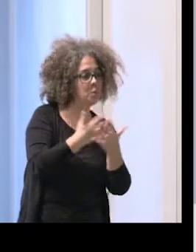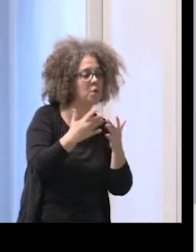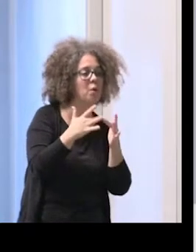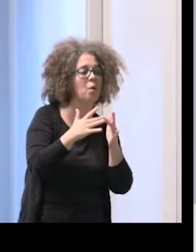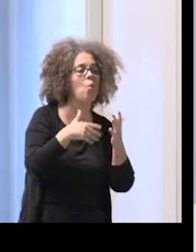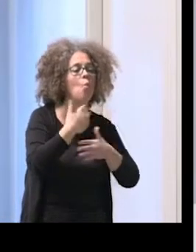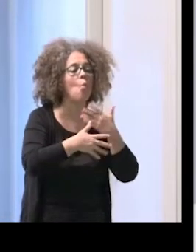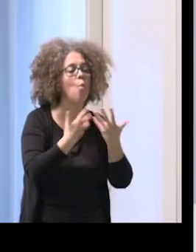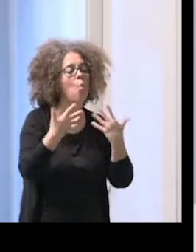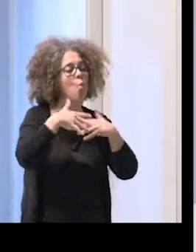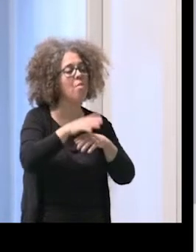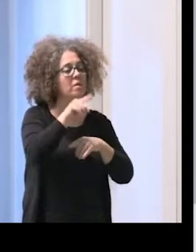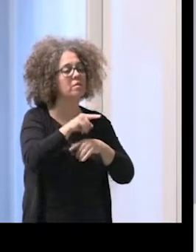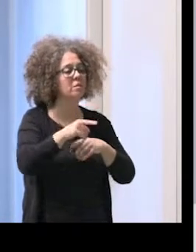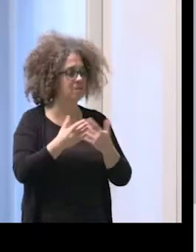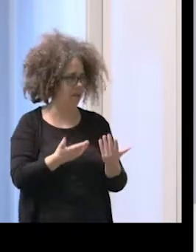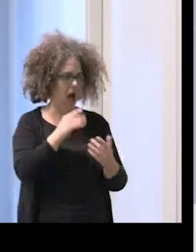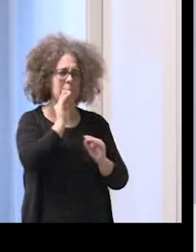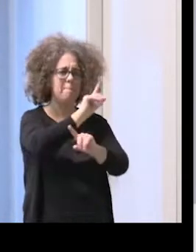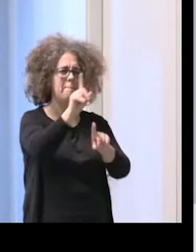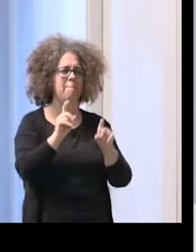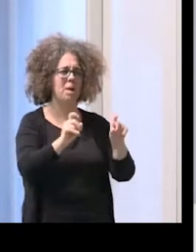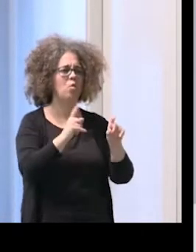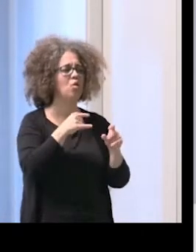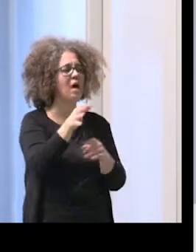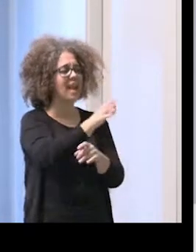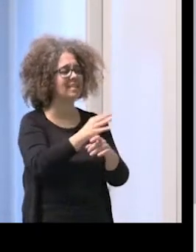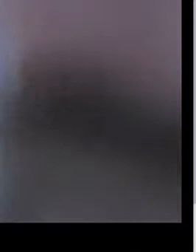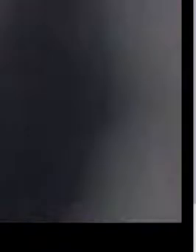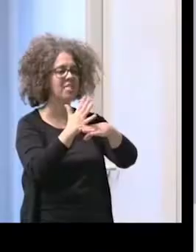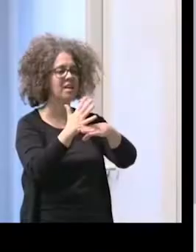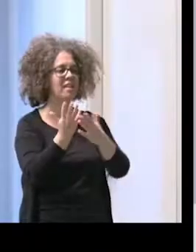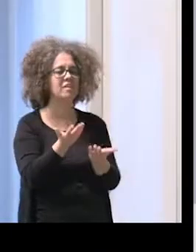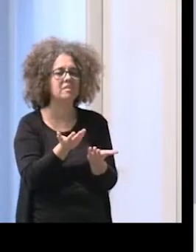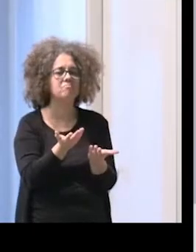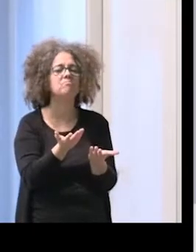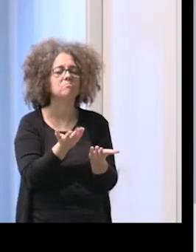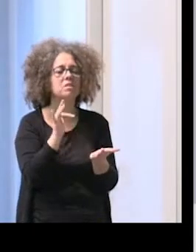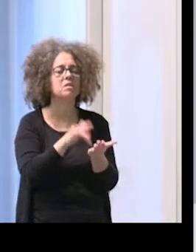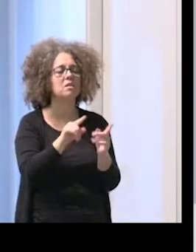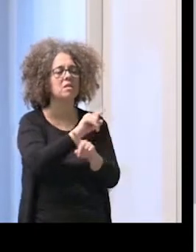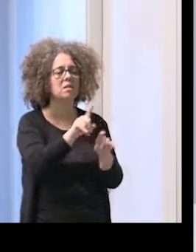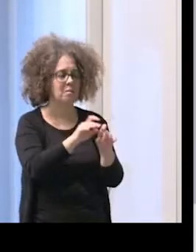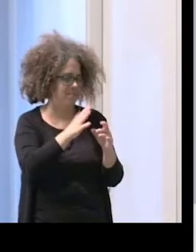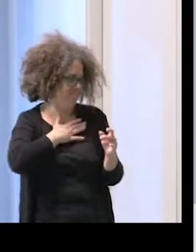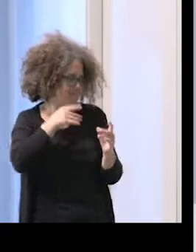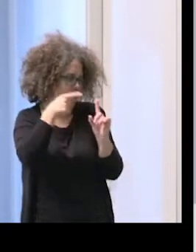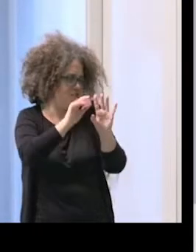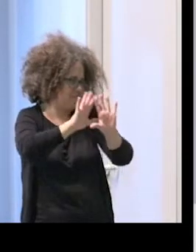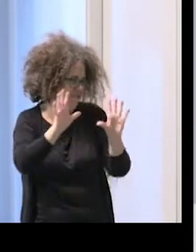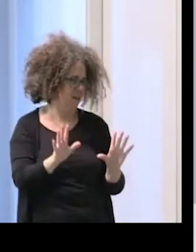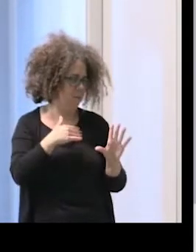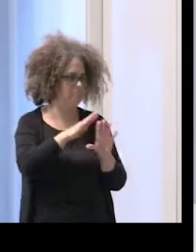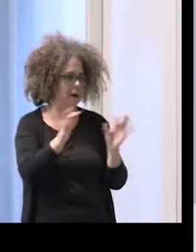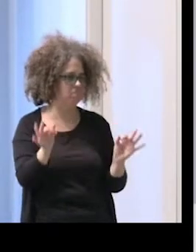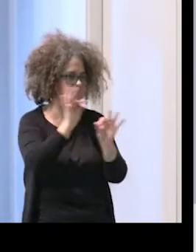organismo. ¿Qué pasa con las células ciliadas? Las células ciliadas es obviamente el objetivo final del